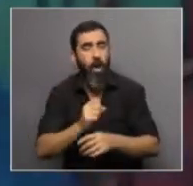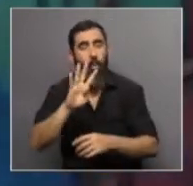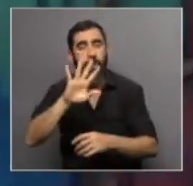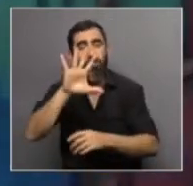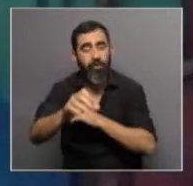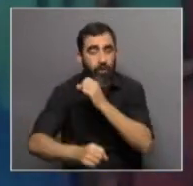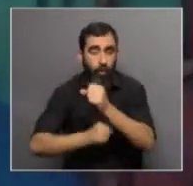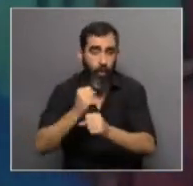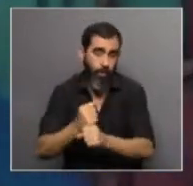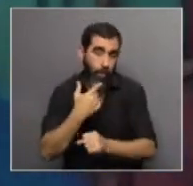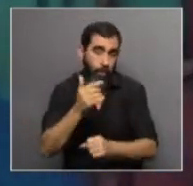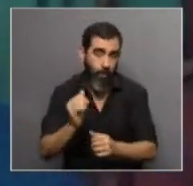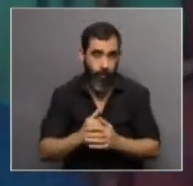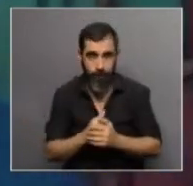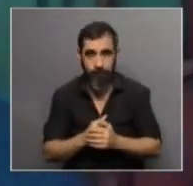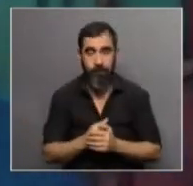años concretamente,